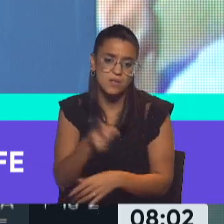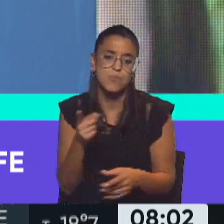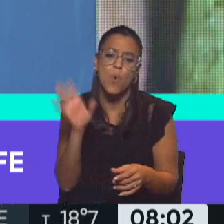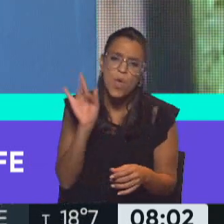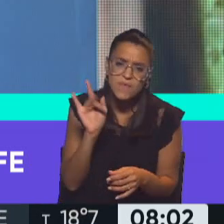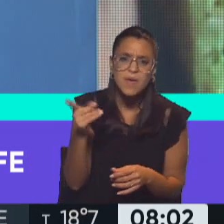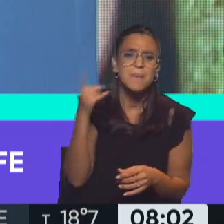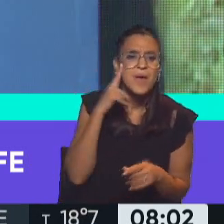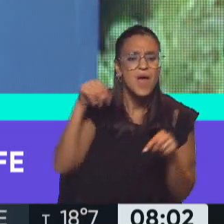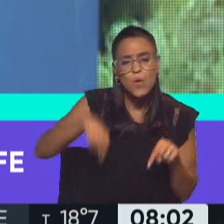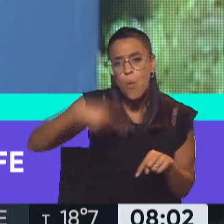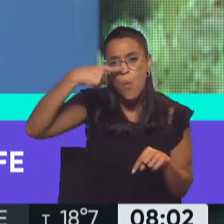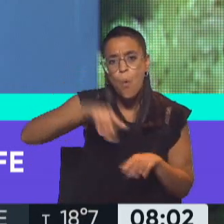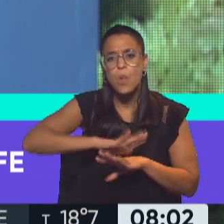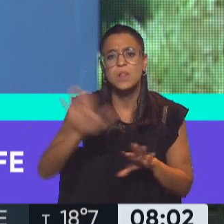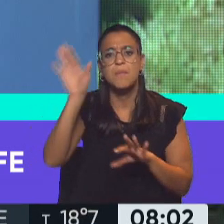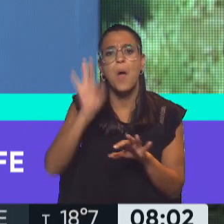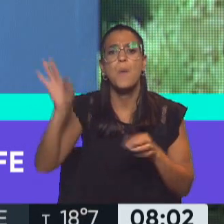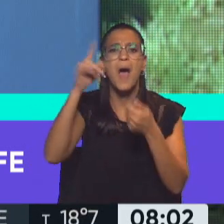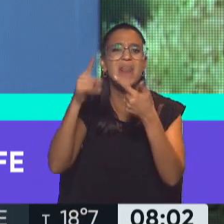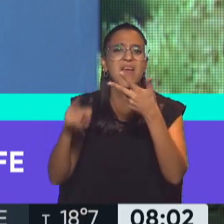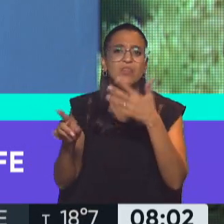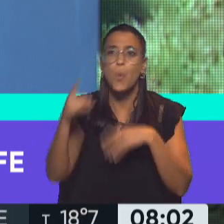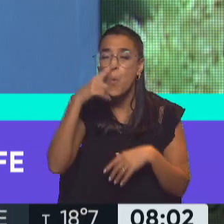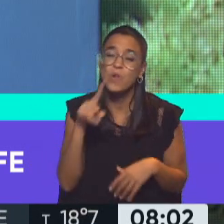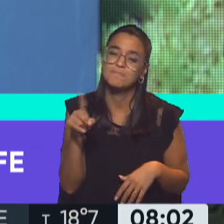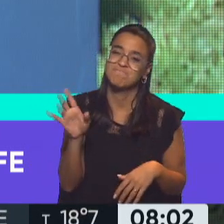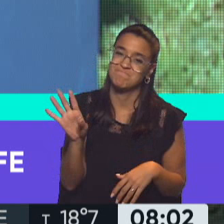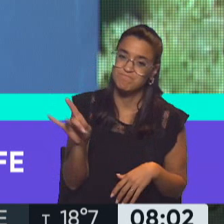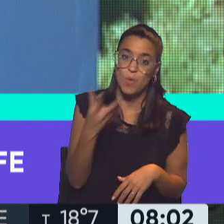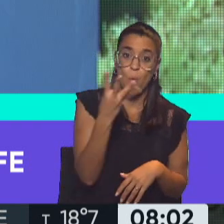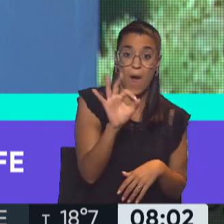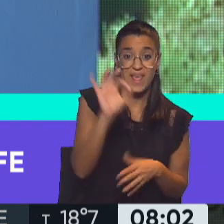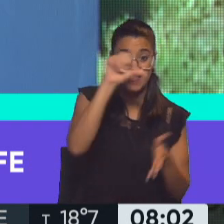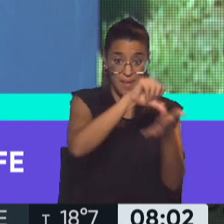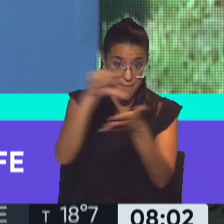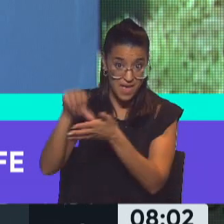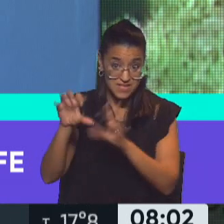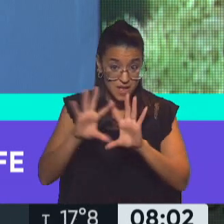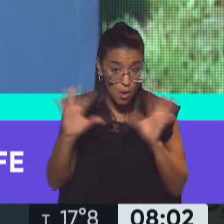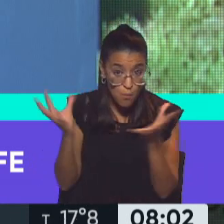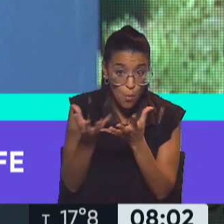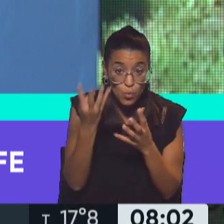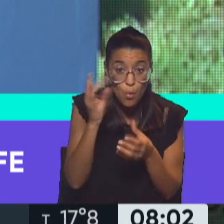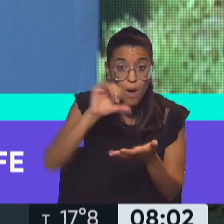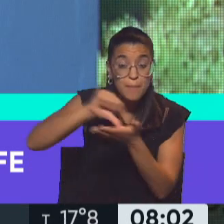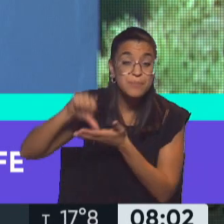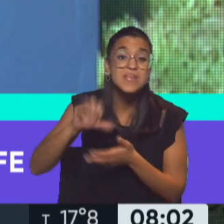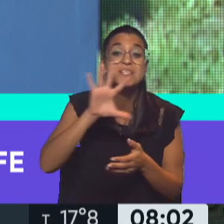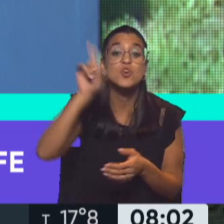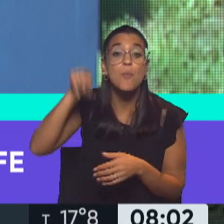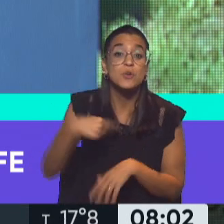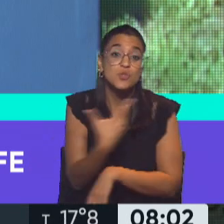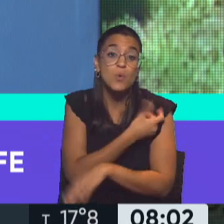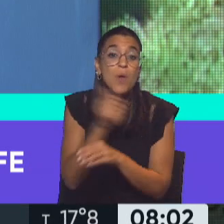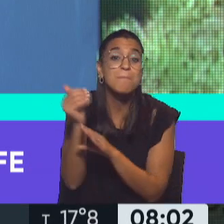difícil pensar que esta sea la última variante. Cuando ustedes piensan que 40 países en el mundo tienen menos del 5%